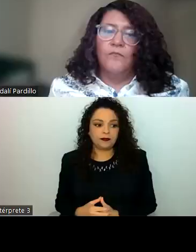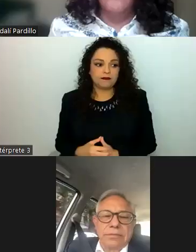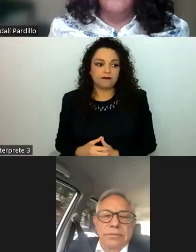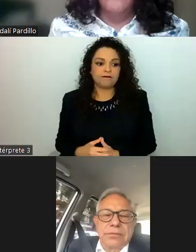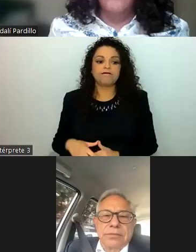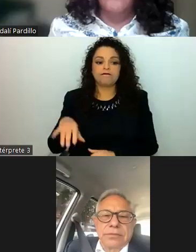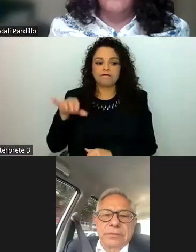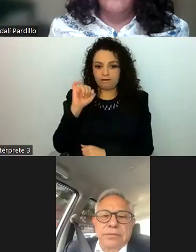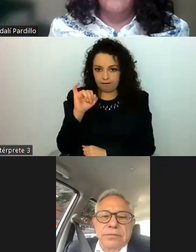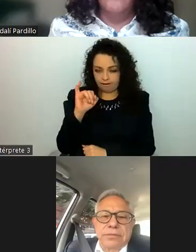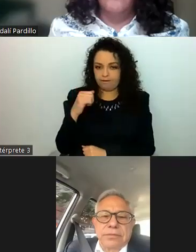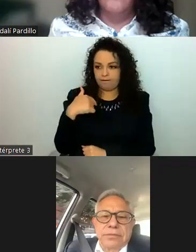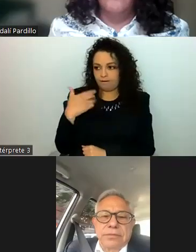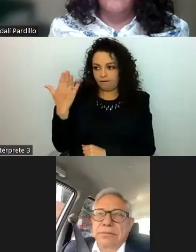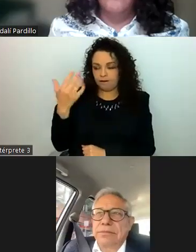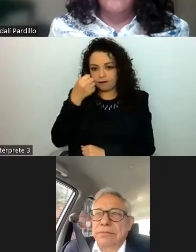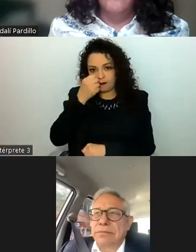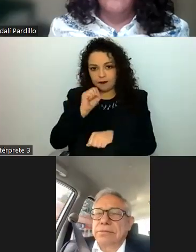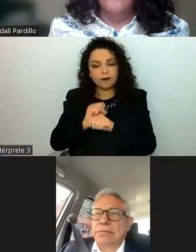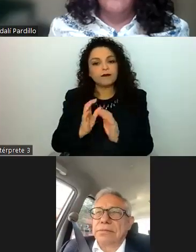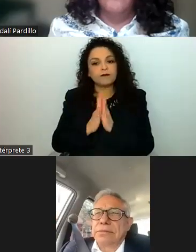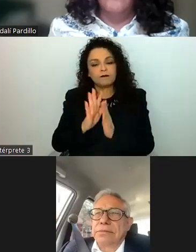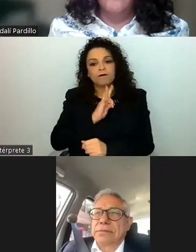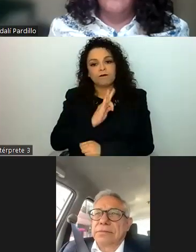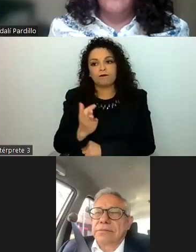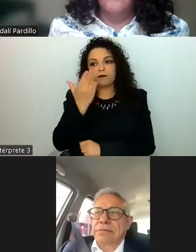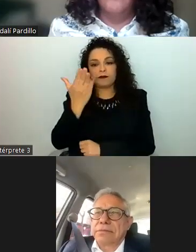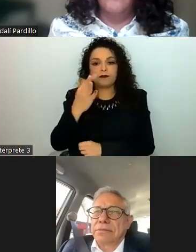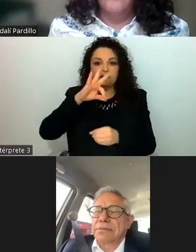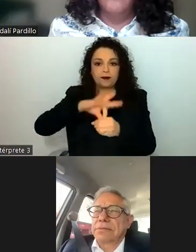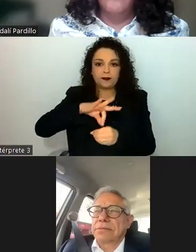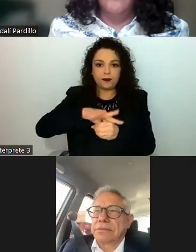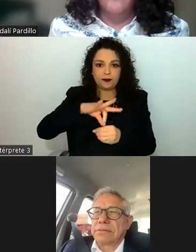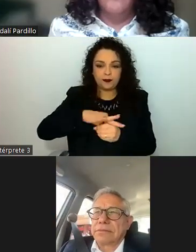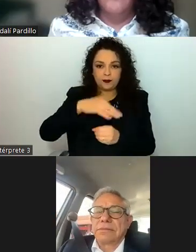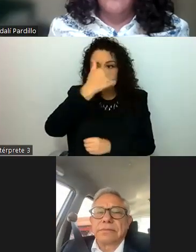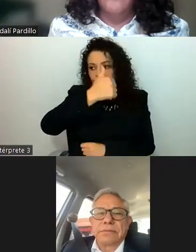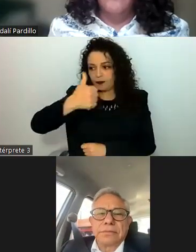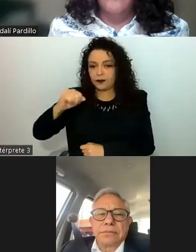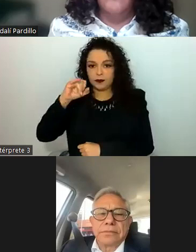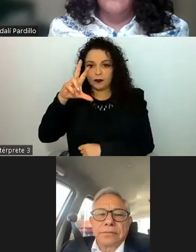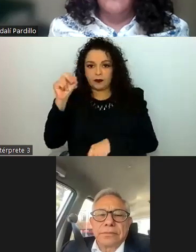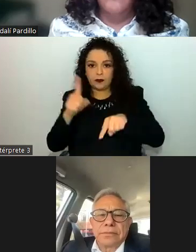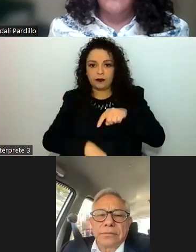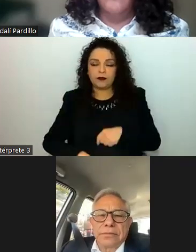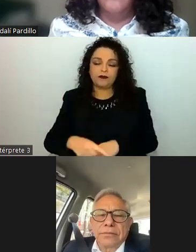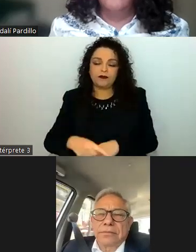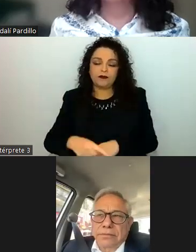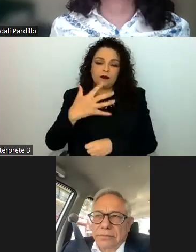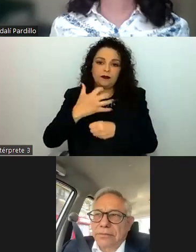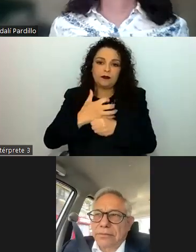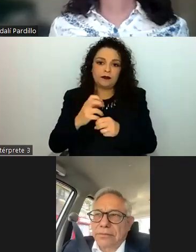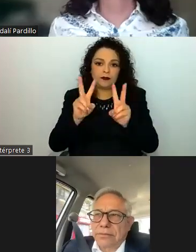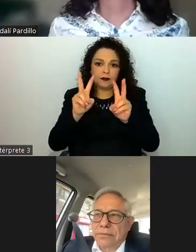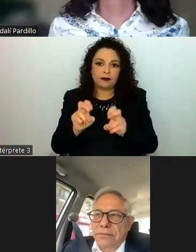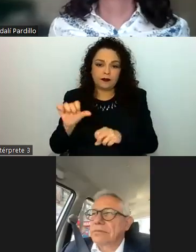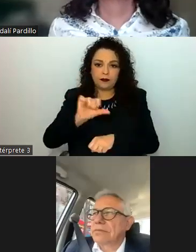si puede someter a votación si se retira o no el dicho punto del orden del día.